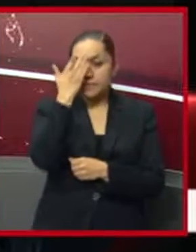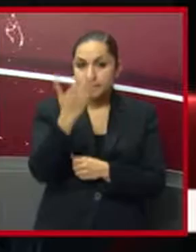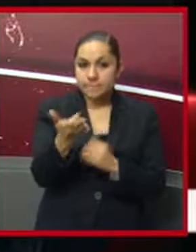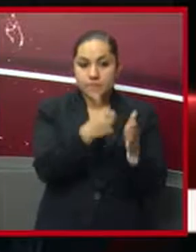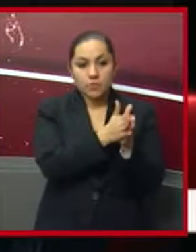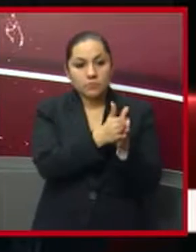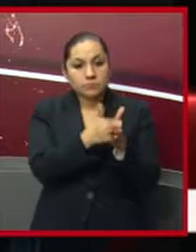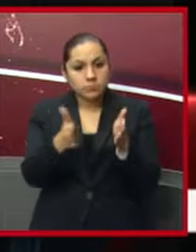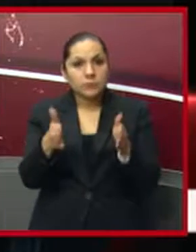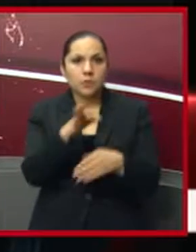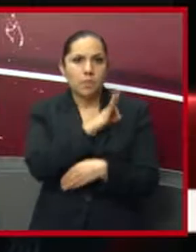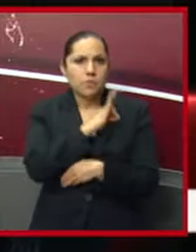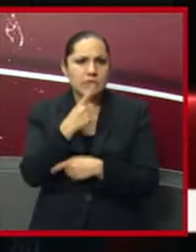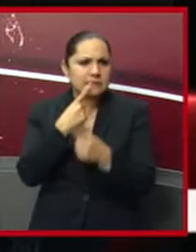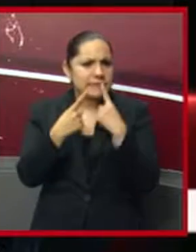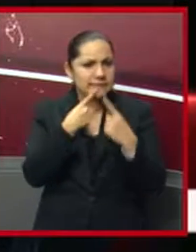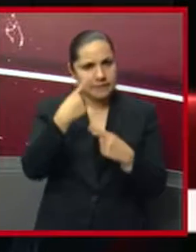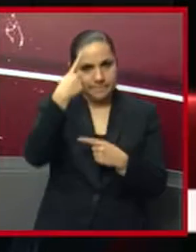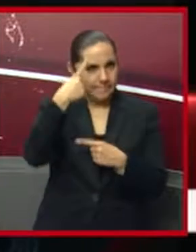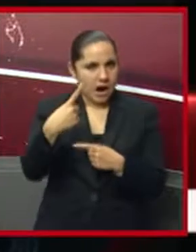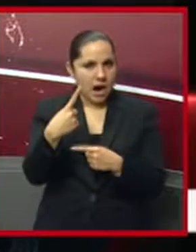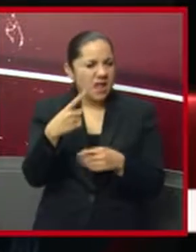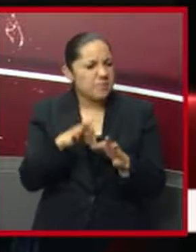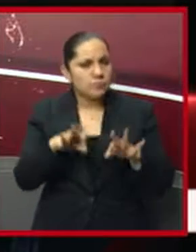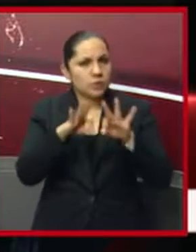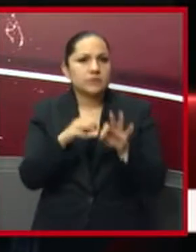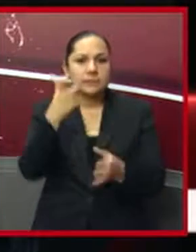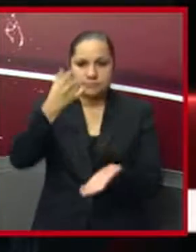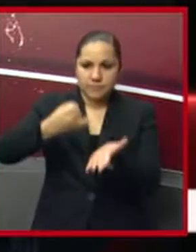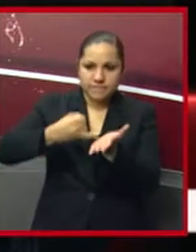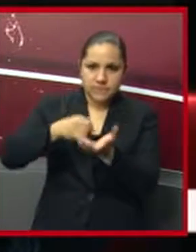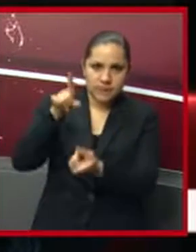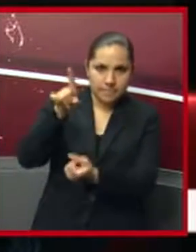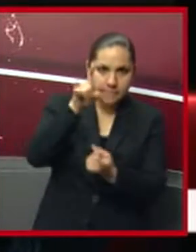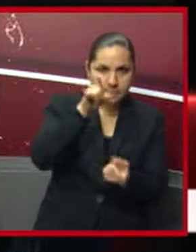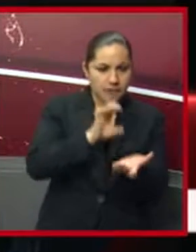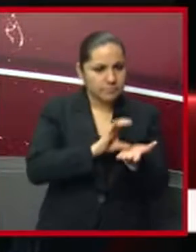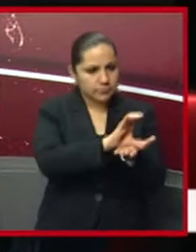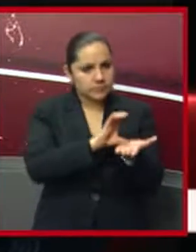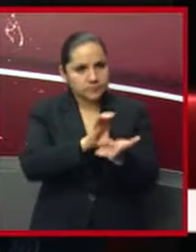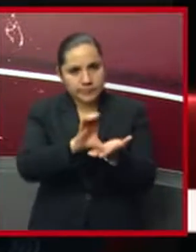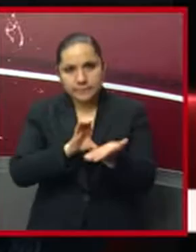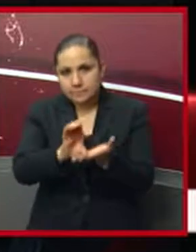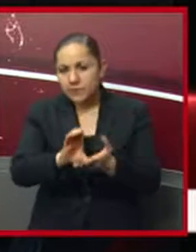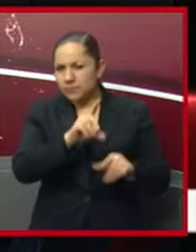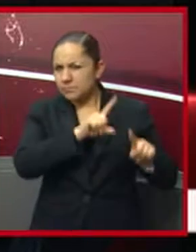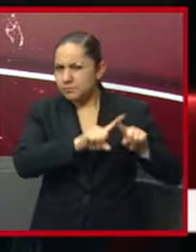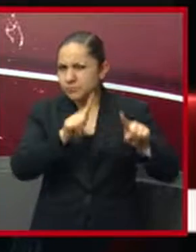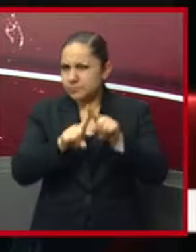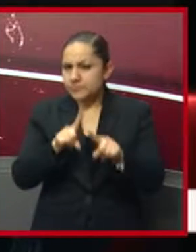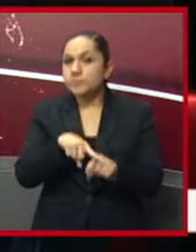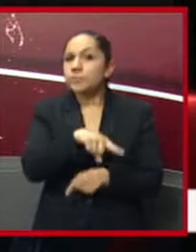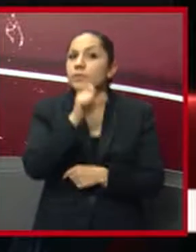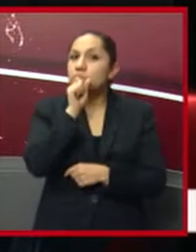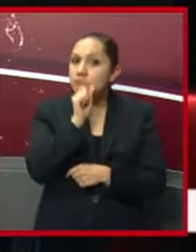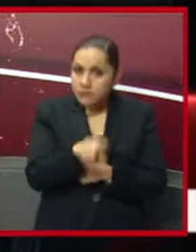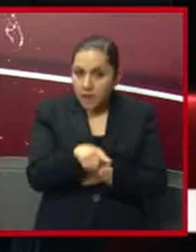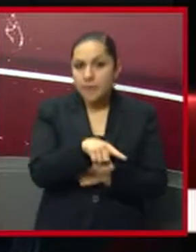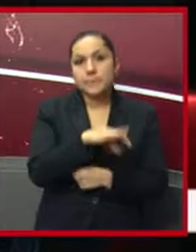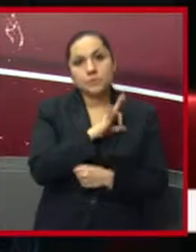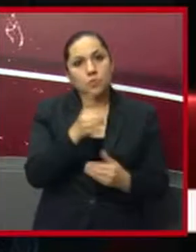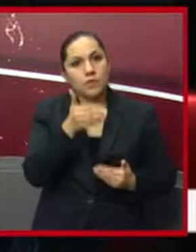para tener el paquete fiscal, la ley de ingresos, el presupuesto aprobado, ¿no? No obstante eso, logramos también avanzar con